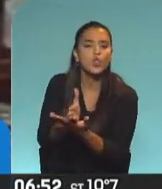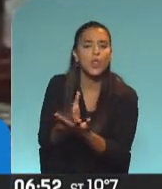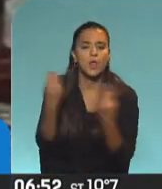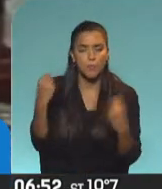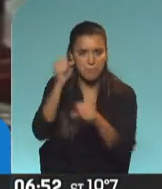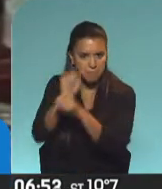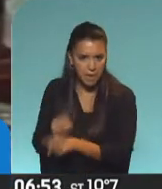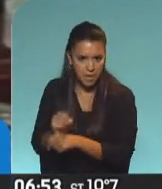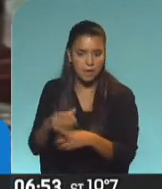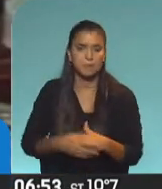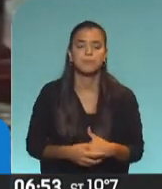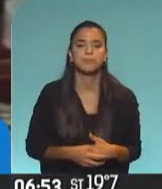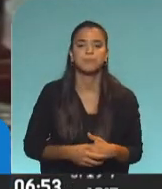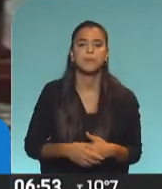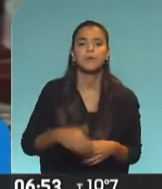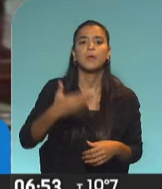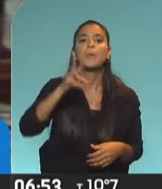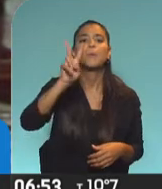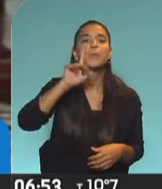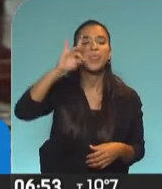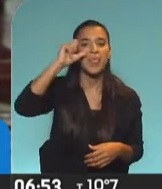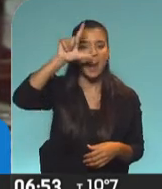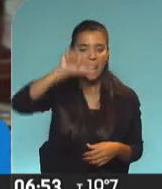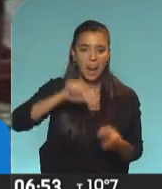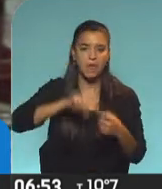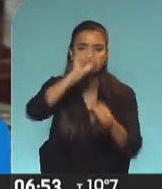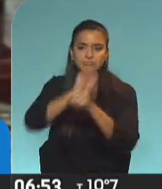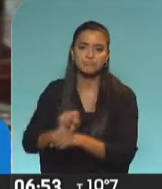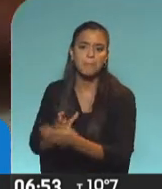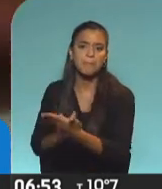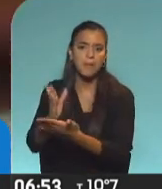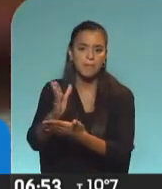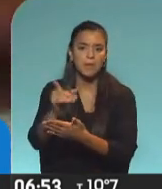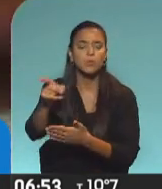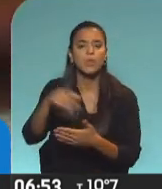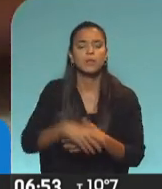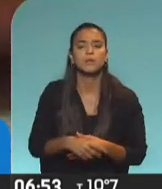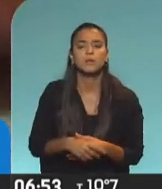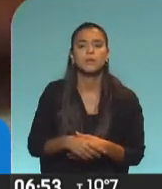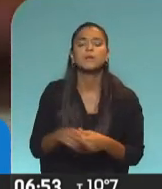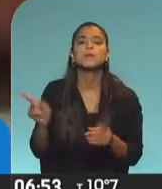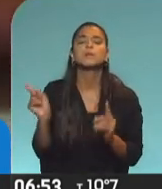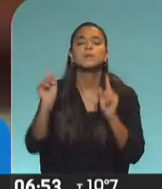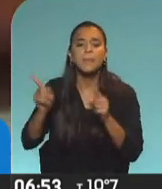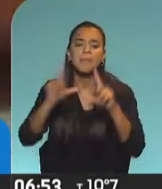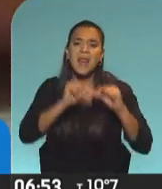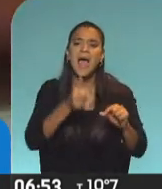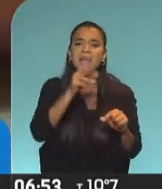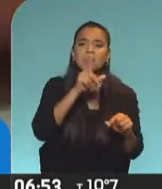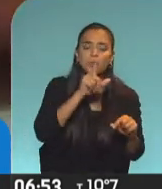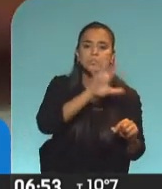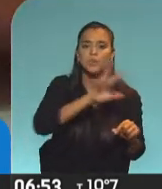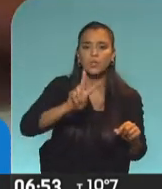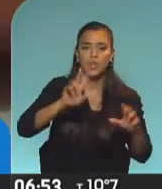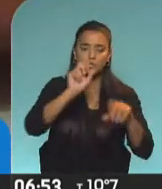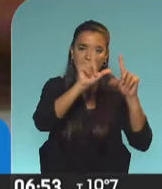penas. Jorge Rafael Videla, reclusión perpetua con la más la accesoria del artículo 52 del Código